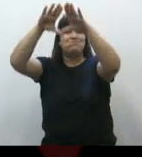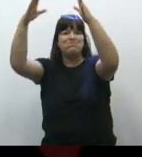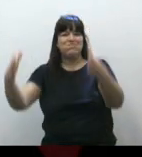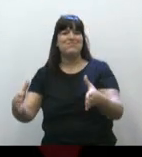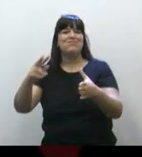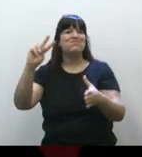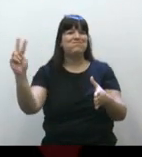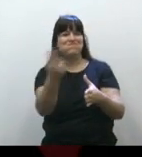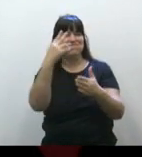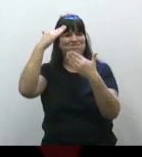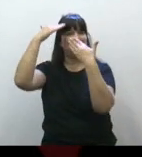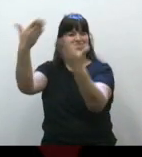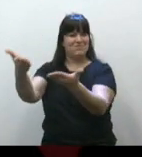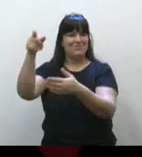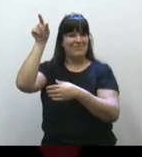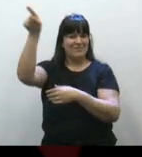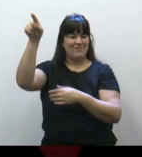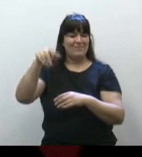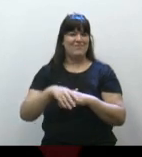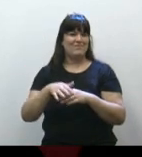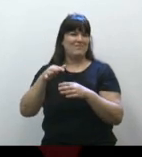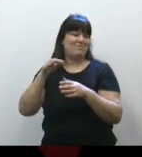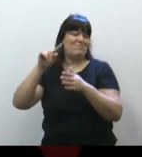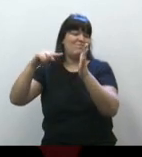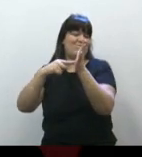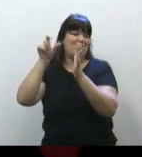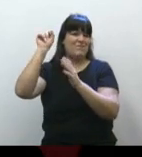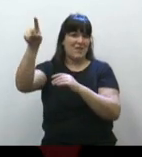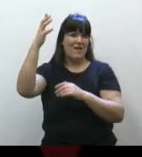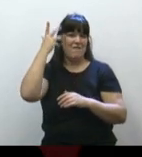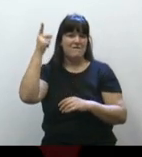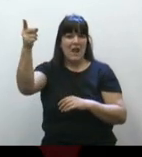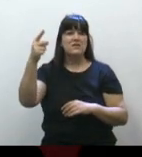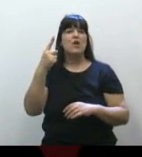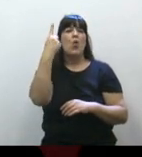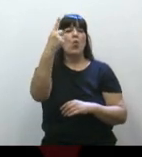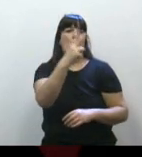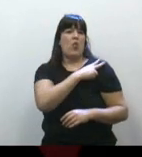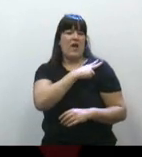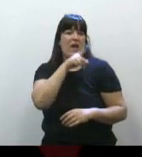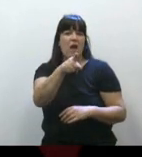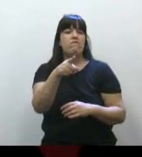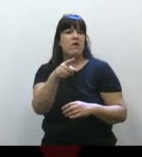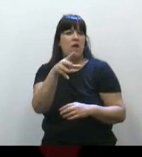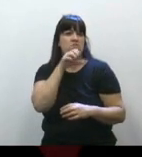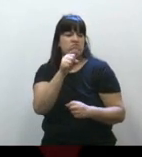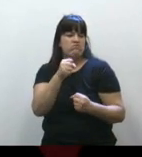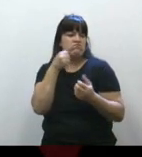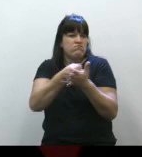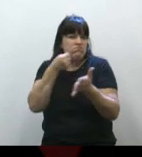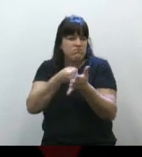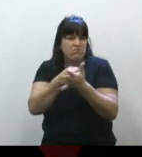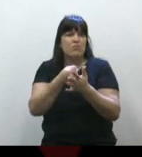uno de los serios de la resistencia sambolín que murió era un mac y uno de los jefes de la resistencia francesa que murió